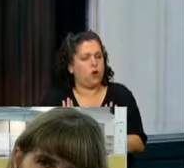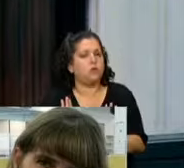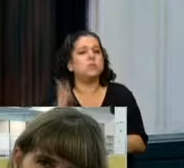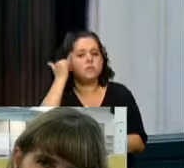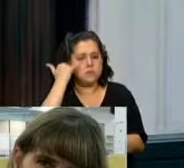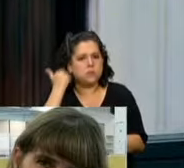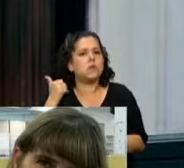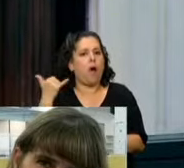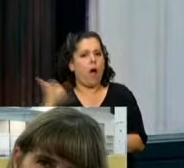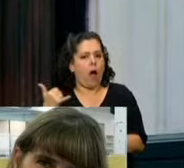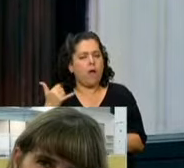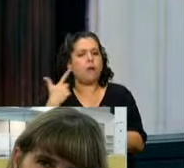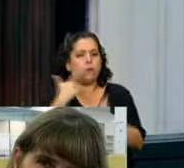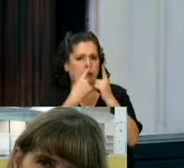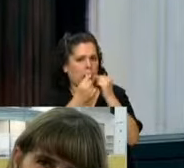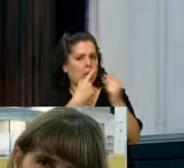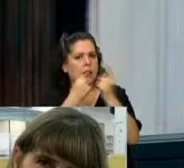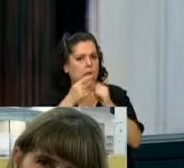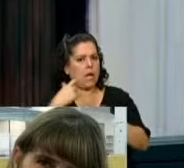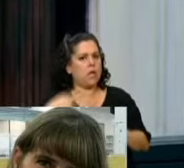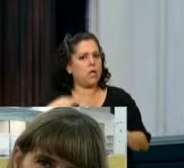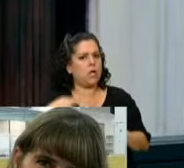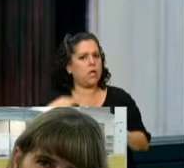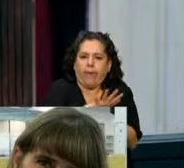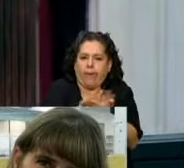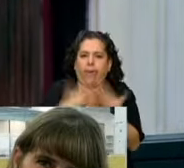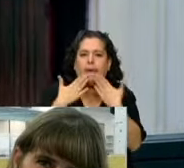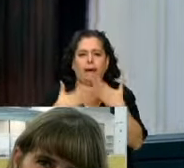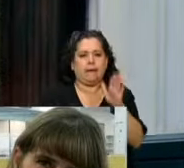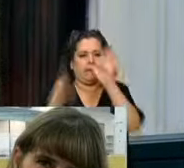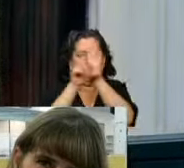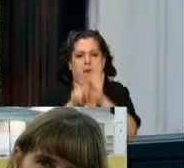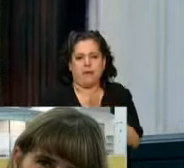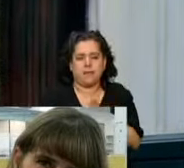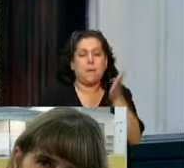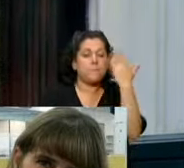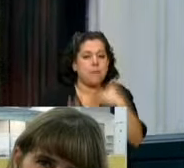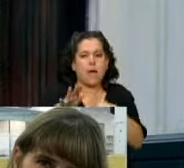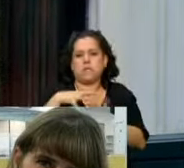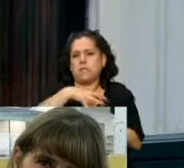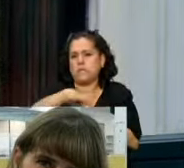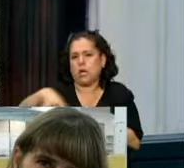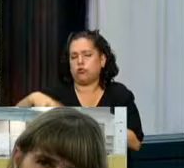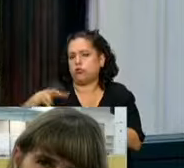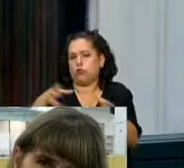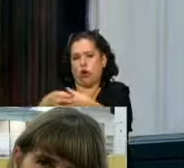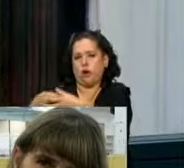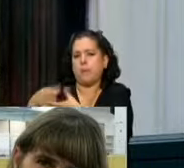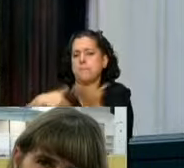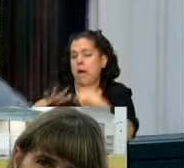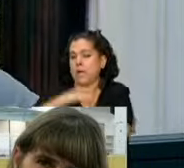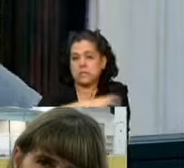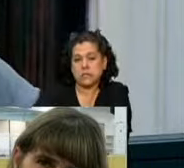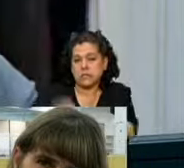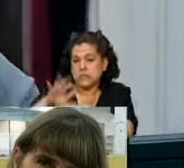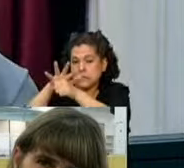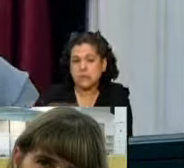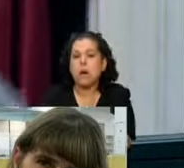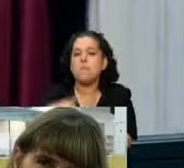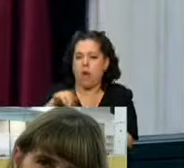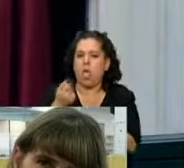que no está a favor el propo que no se mete y que el resto de los bloques está intentando varias cuestiones empecemos por esta que dice Gabi y